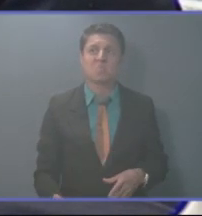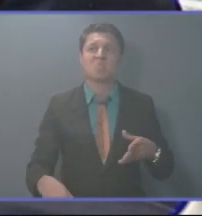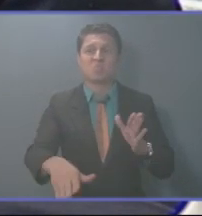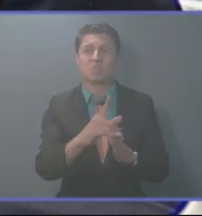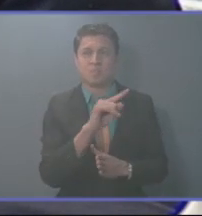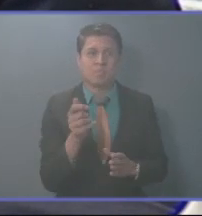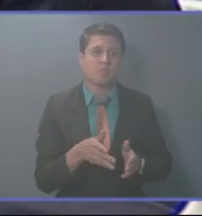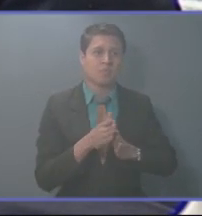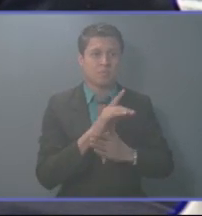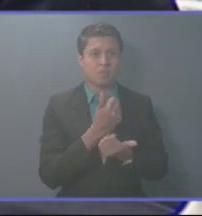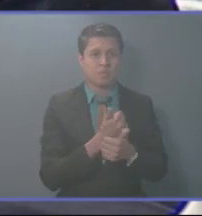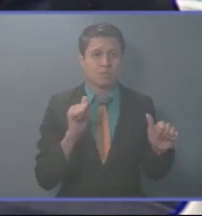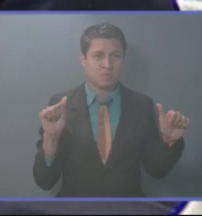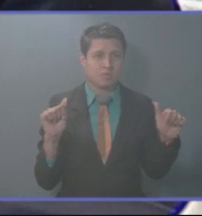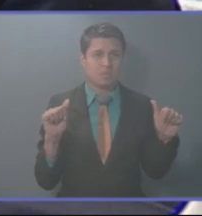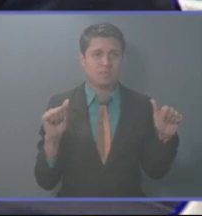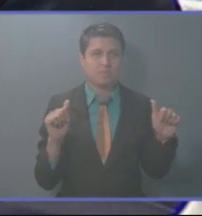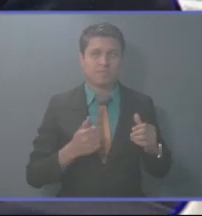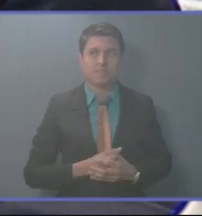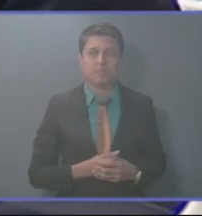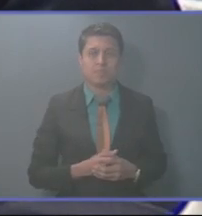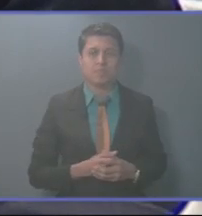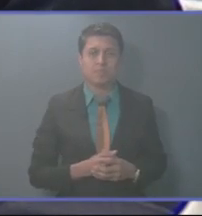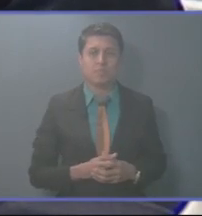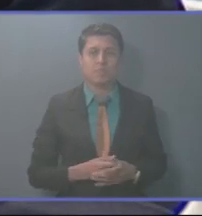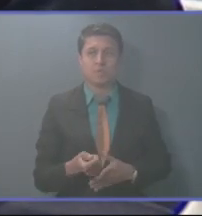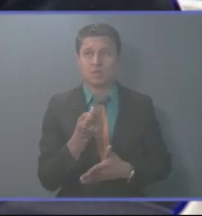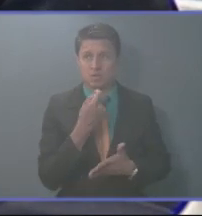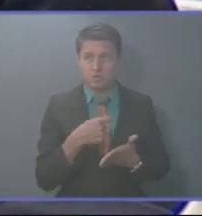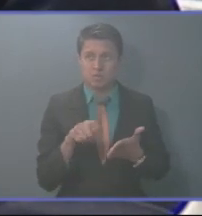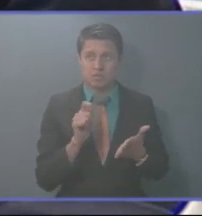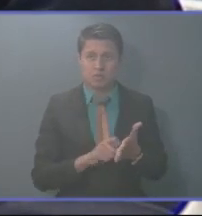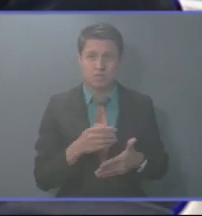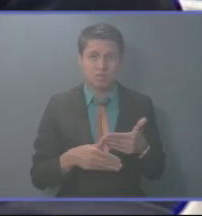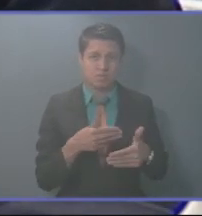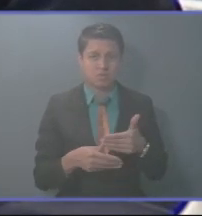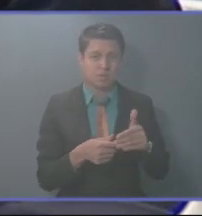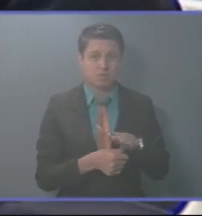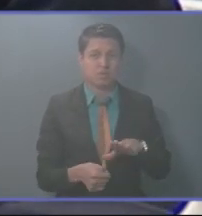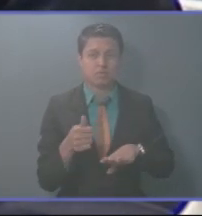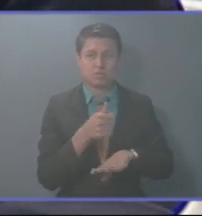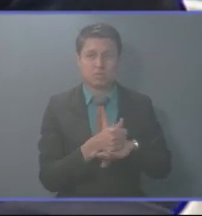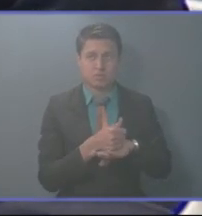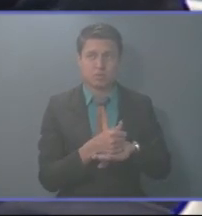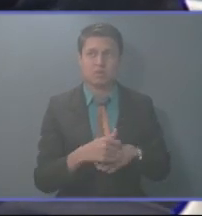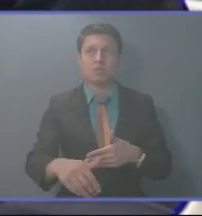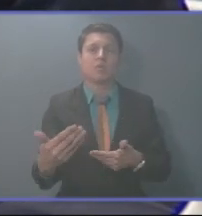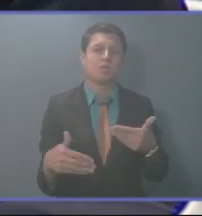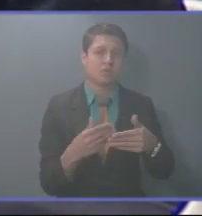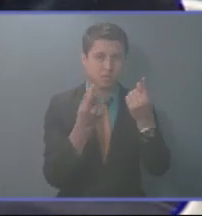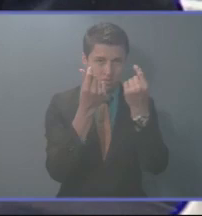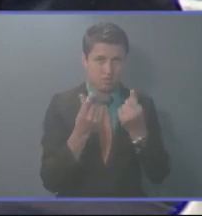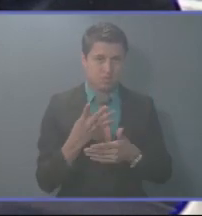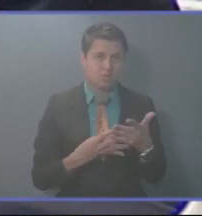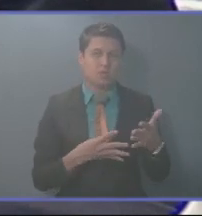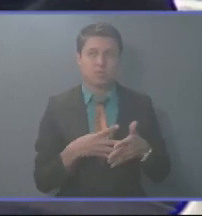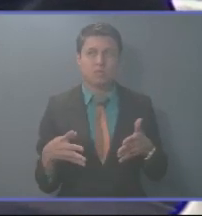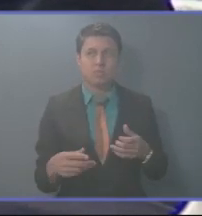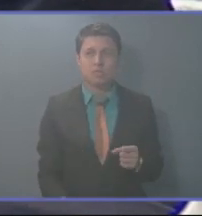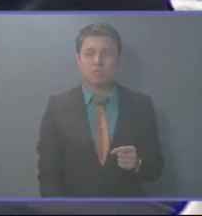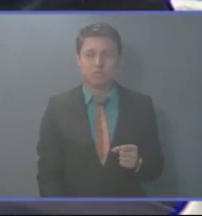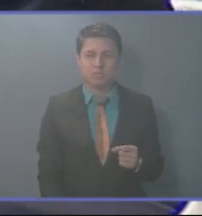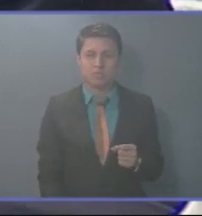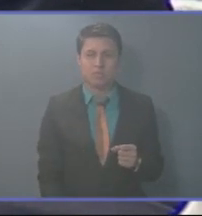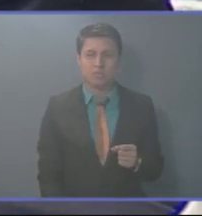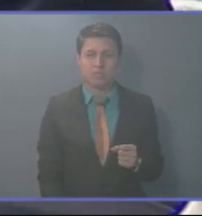en el ejercicio de sus funciones, tanto en lo financiero como en lo administrativo y presupuestario. Tendrá su domicilio en